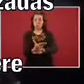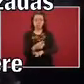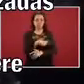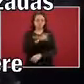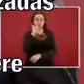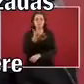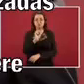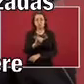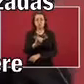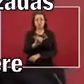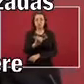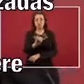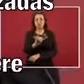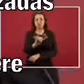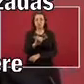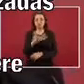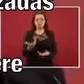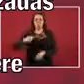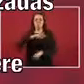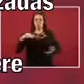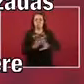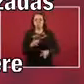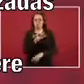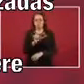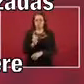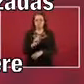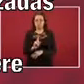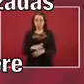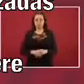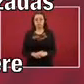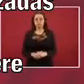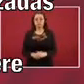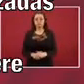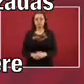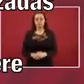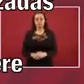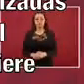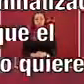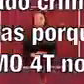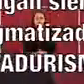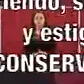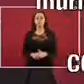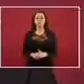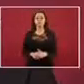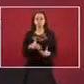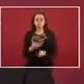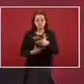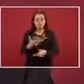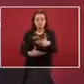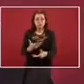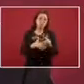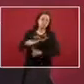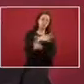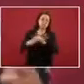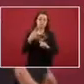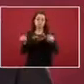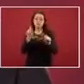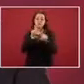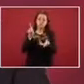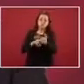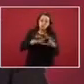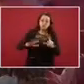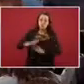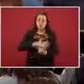a favor de estos cambios, y que en su momento, cuando haya condiciones entre la misma